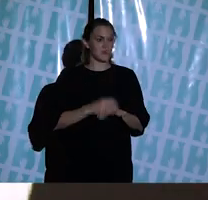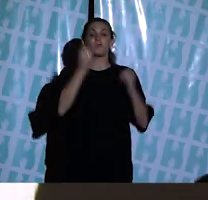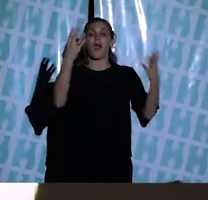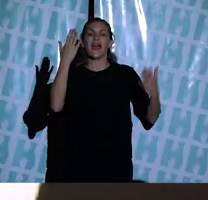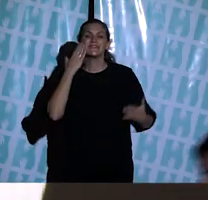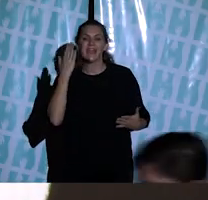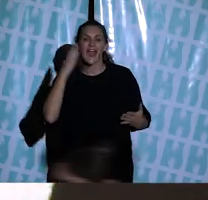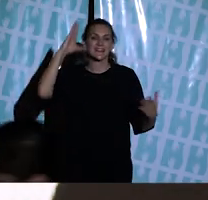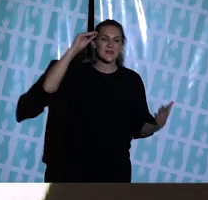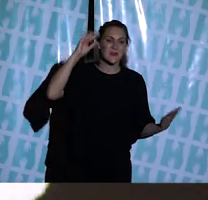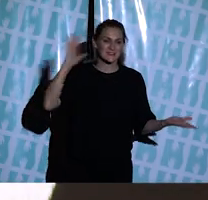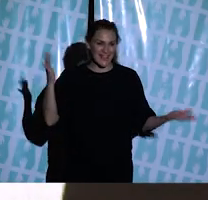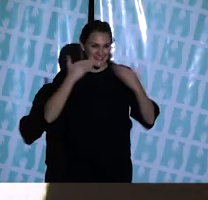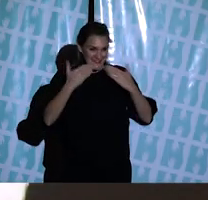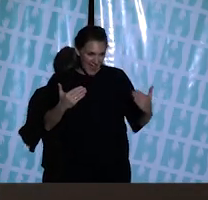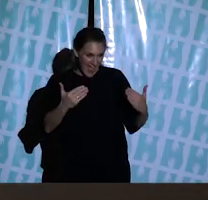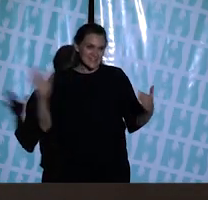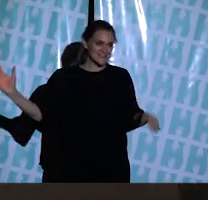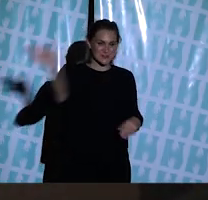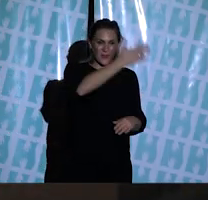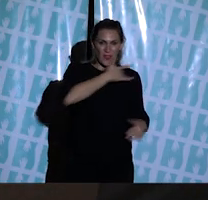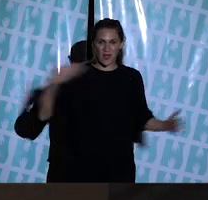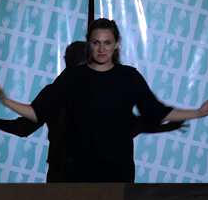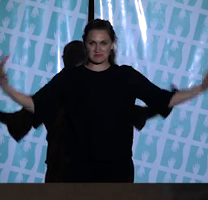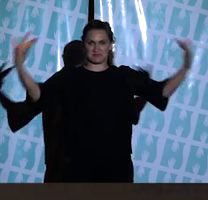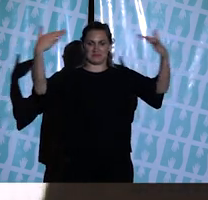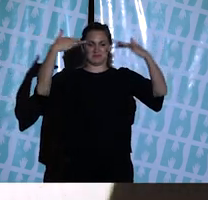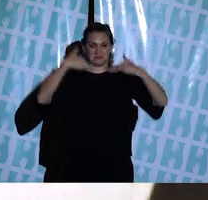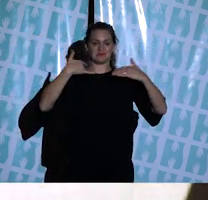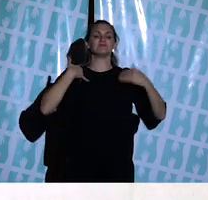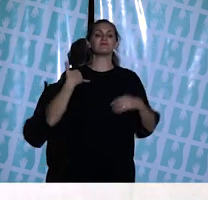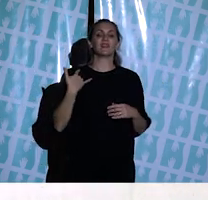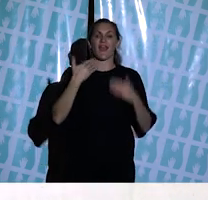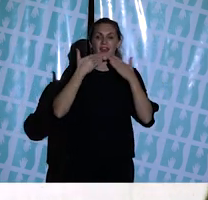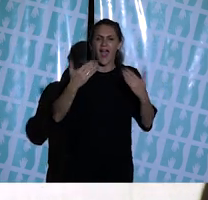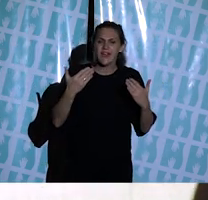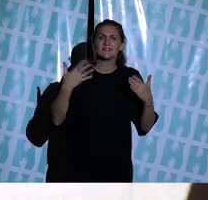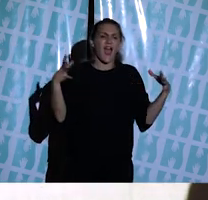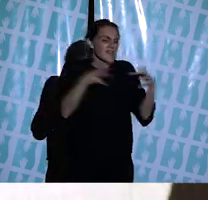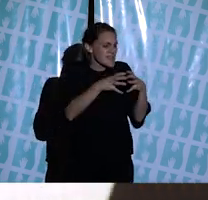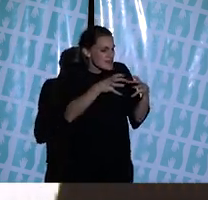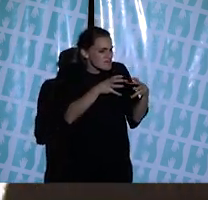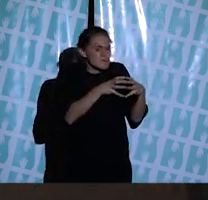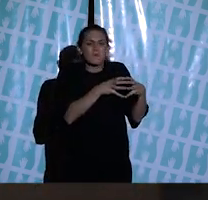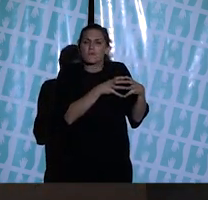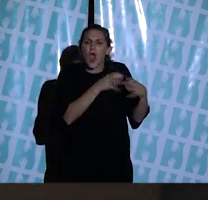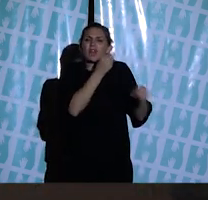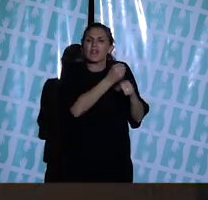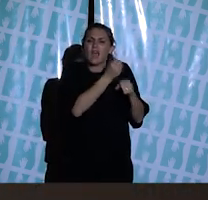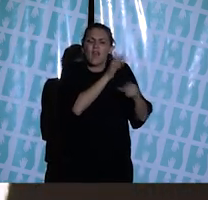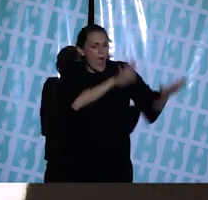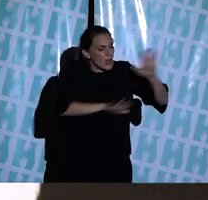Buenas tardes, noches. Muchas gracias a todos por haber venido, en especial a todo el equipo de la Semana del Cerebro